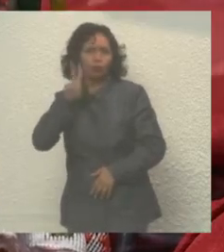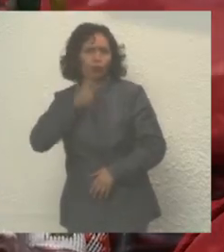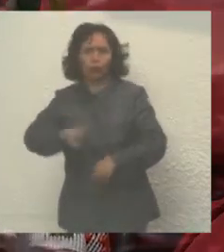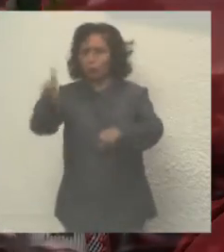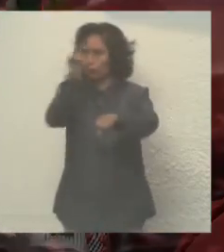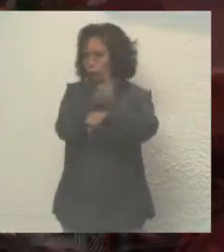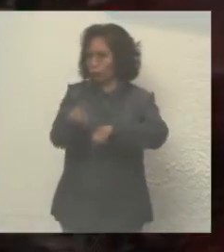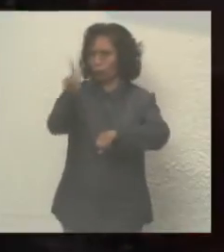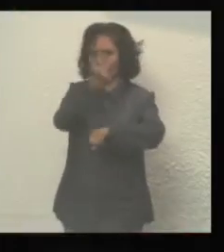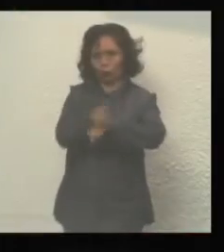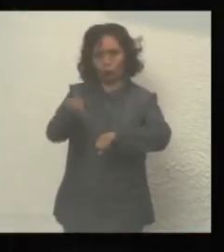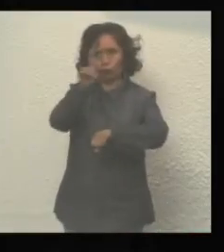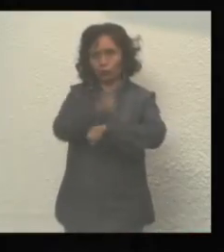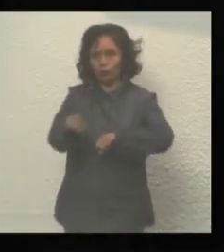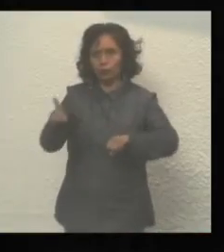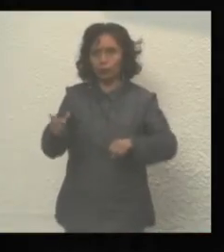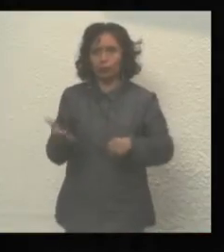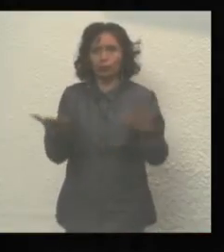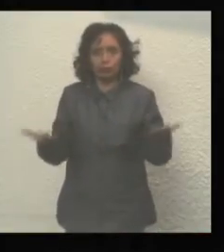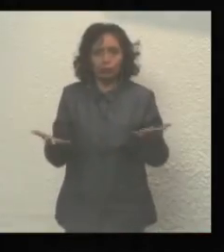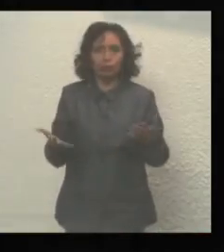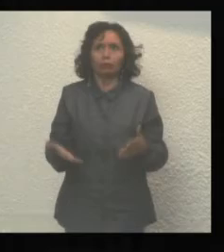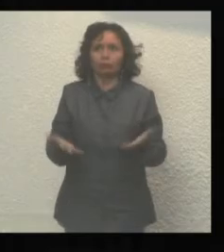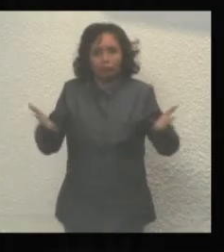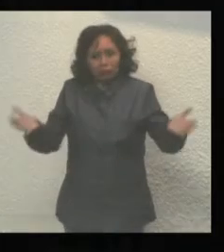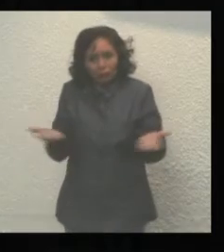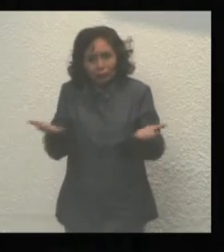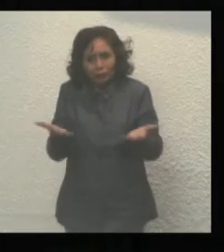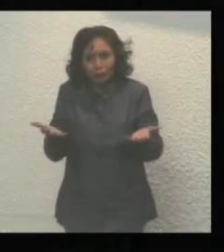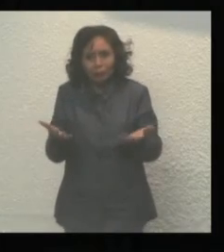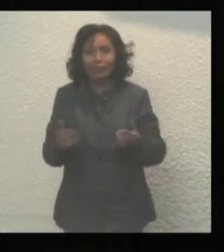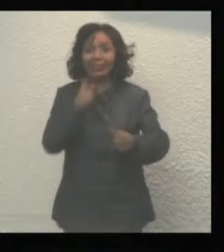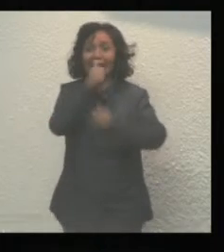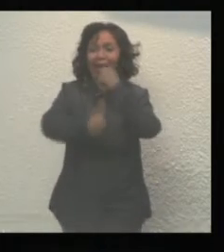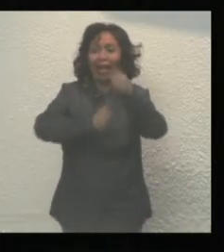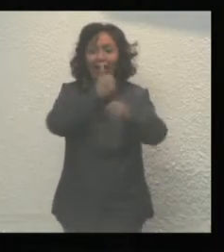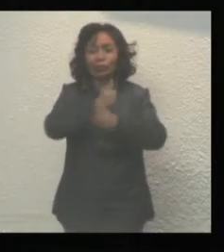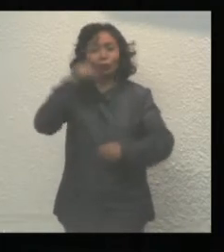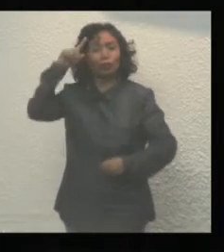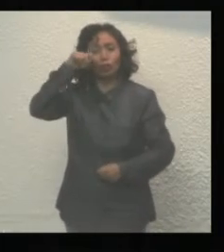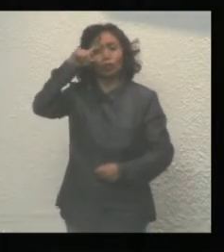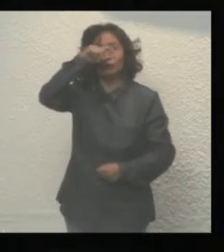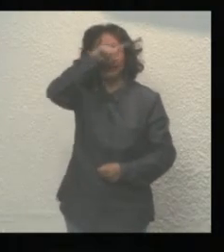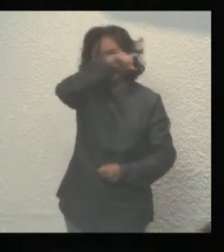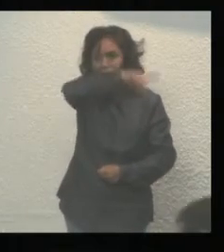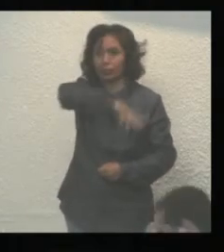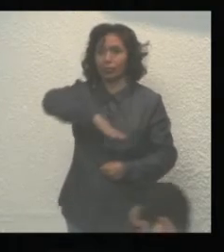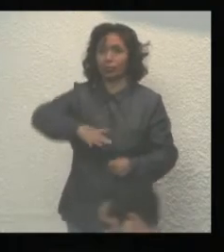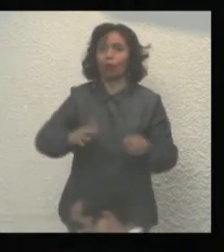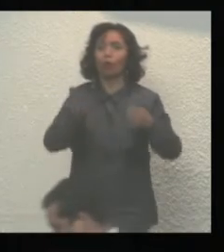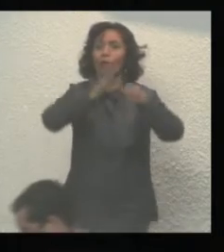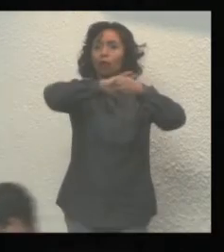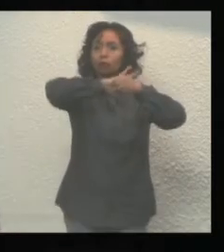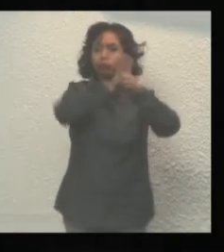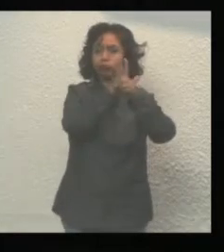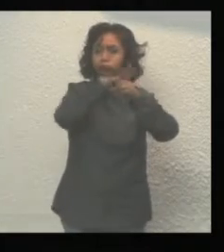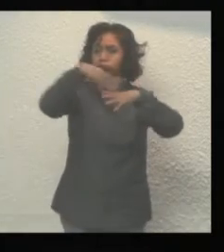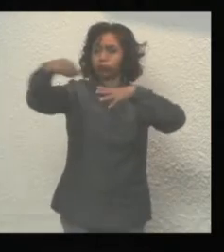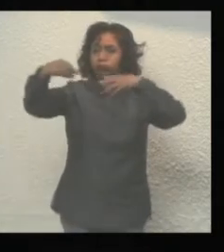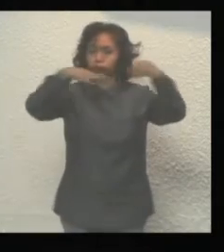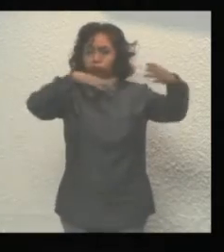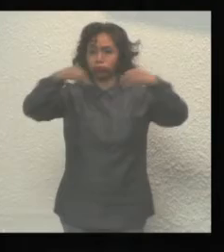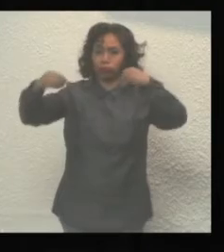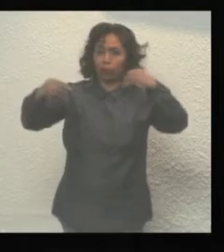días. Nos lo ha puesto en este difícil año que estamos pasando con la pandemia,